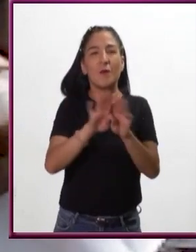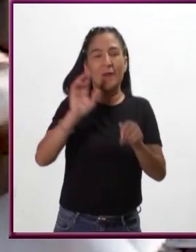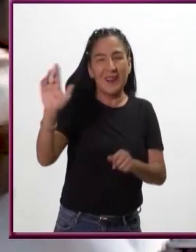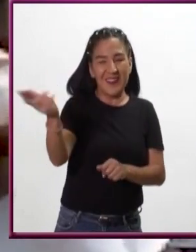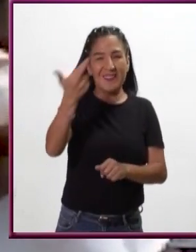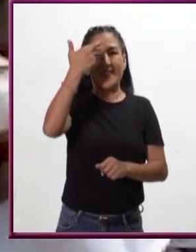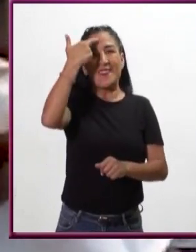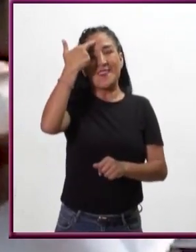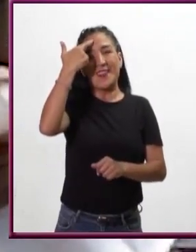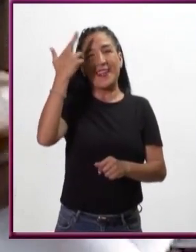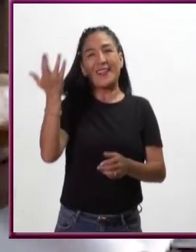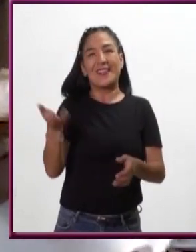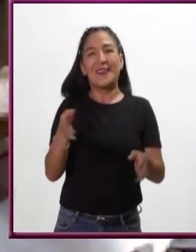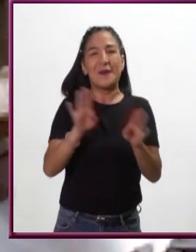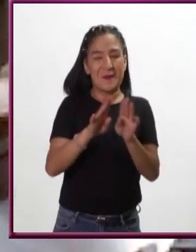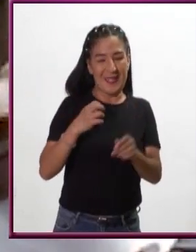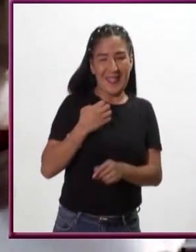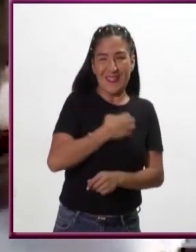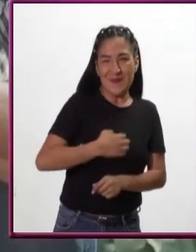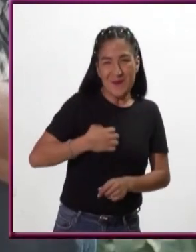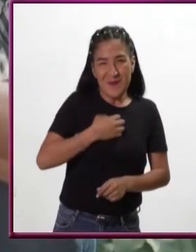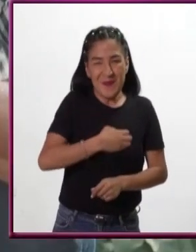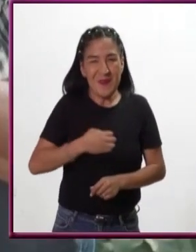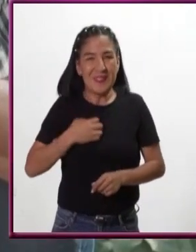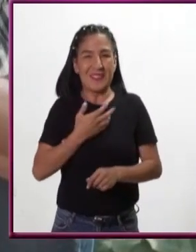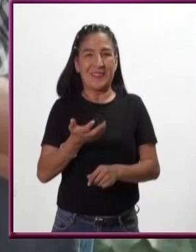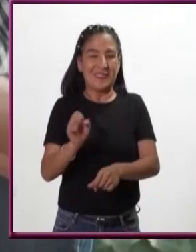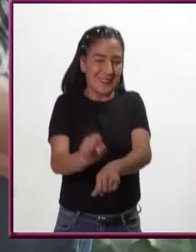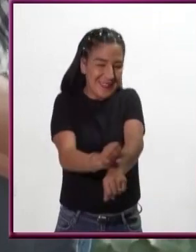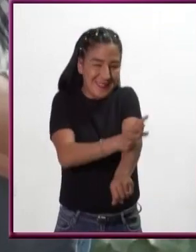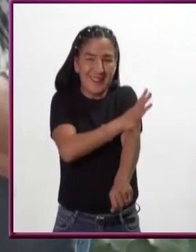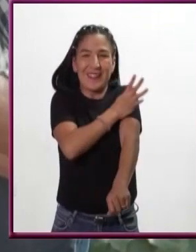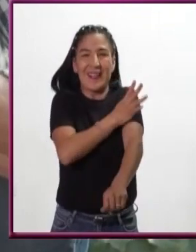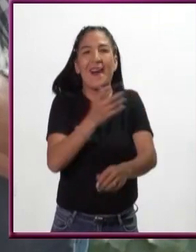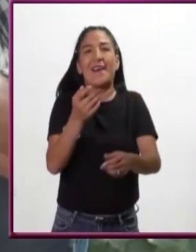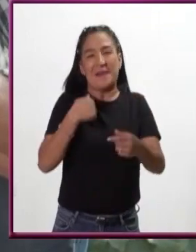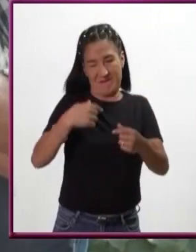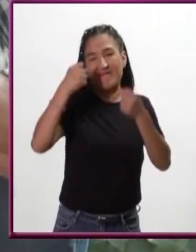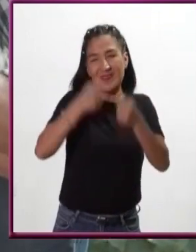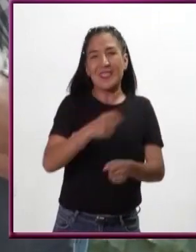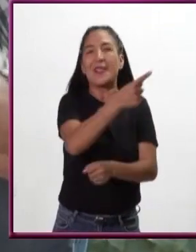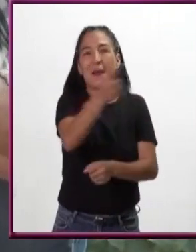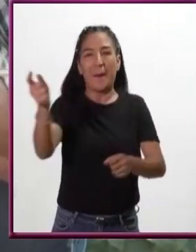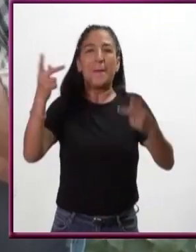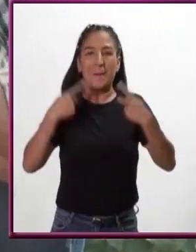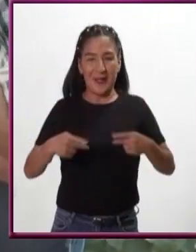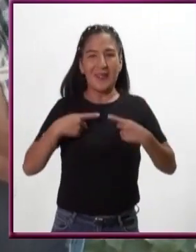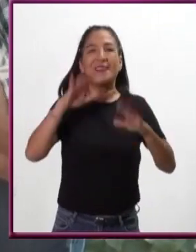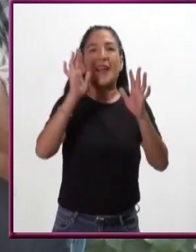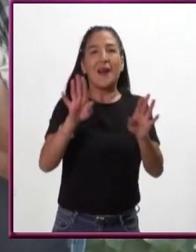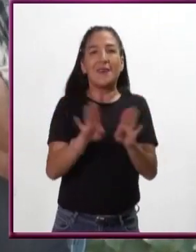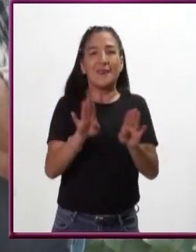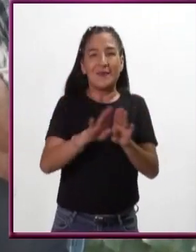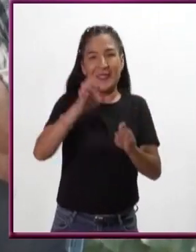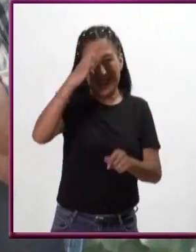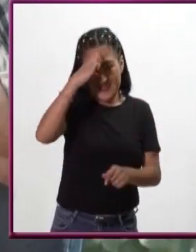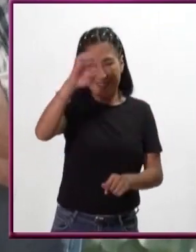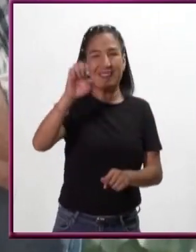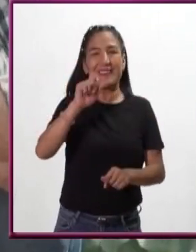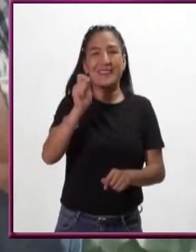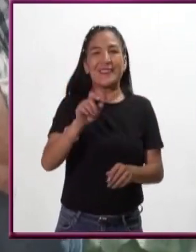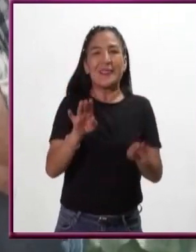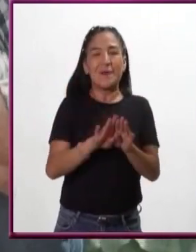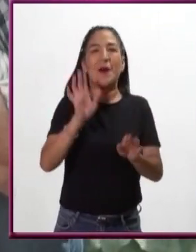de recuerdos, una serie de emociones. Estoy segura que todos han experimentado el,